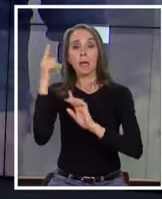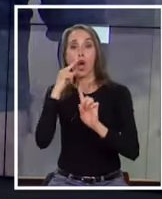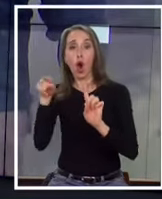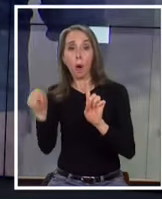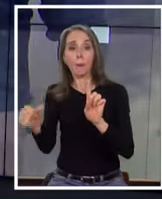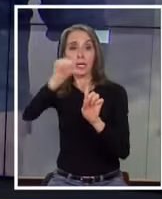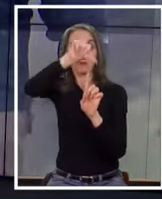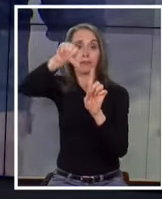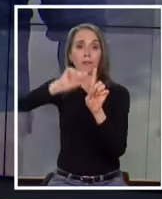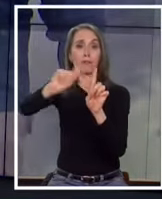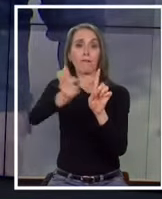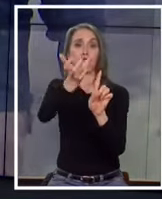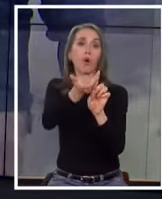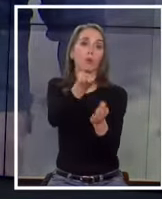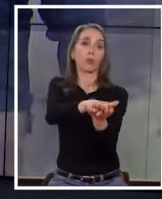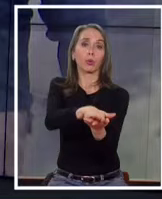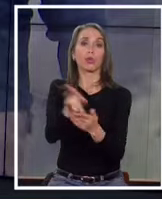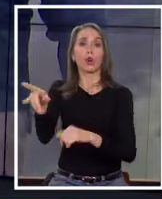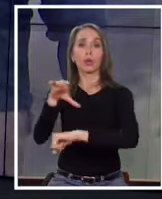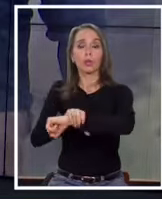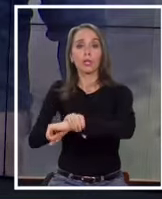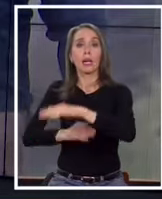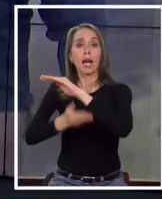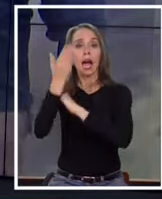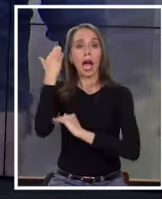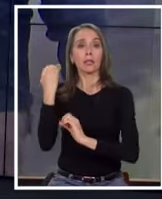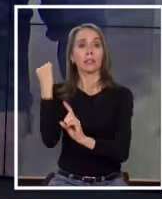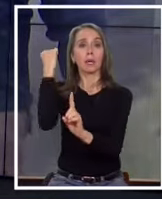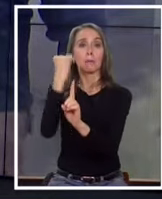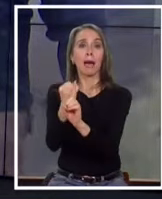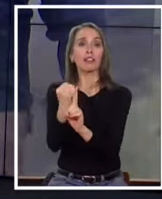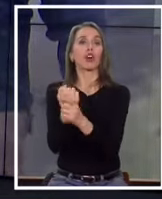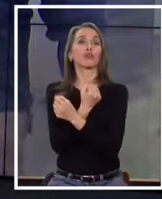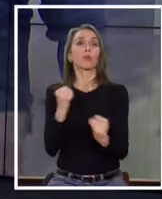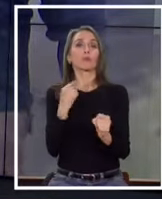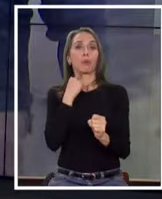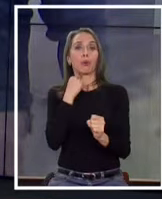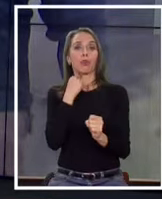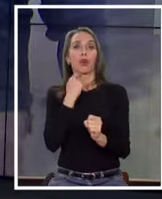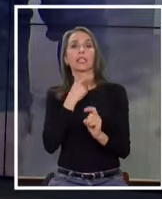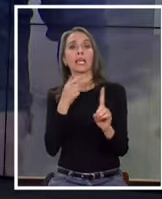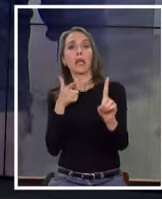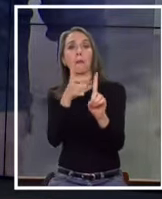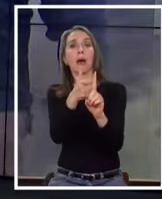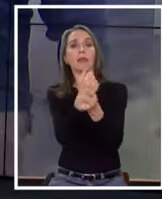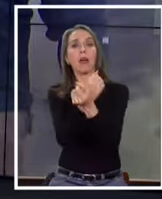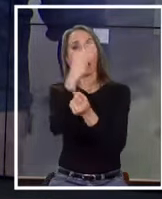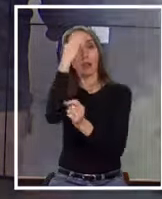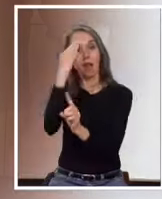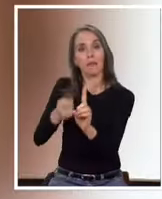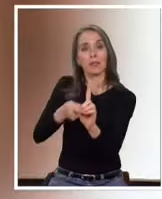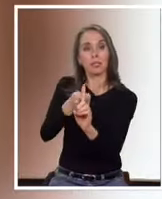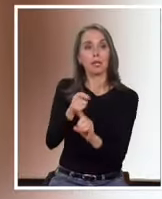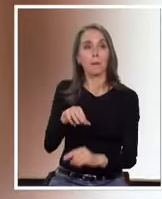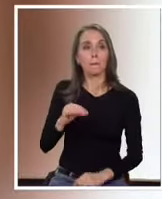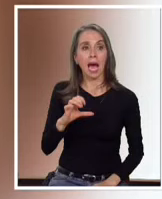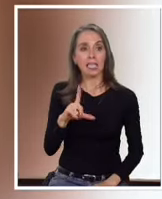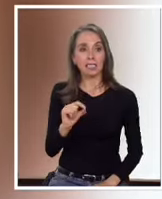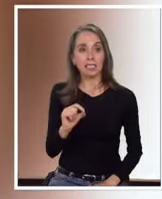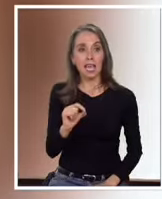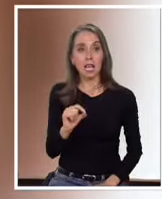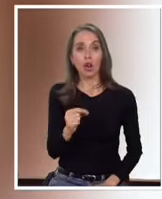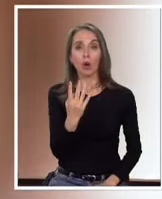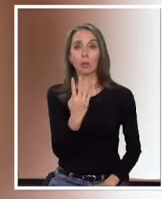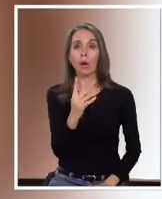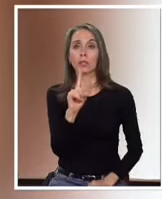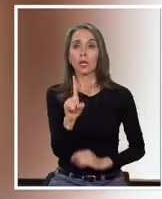indagatoria. Incluso el detenido ya tenía antecedentes por homicidio frustrado contra carabineros. Marcelo González Barnier